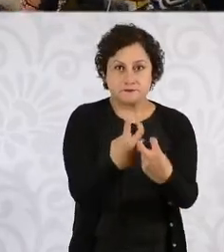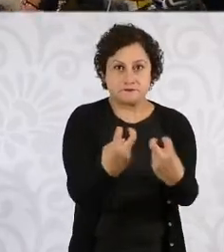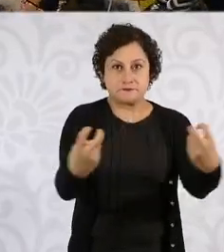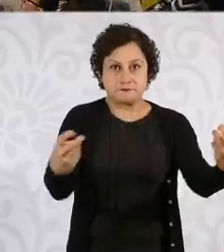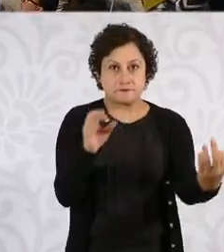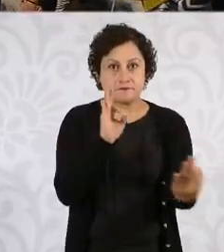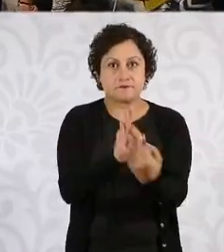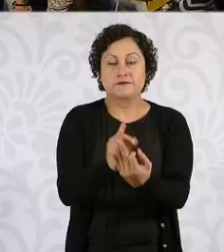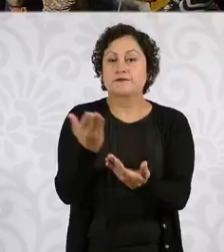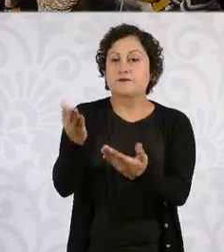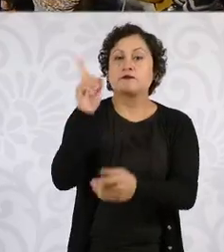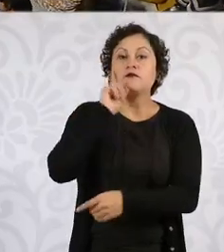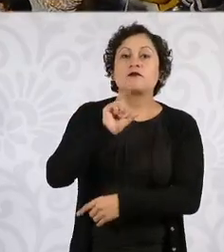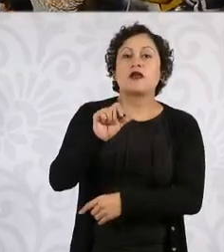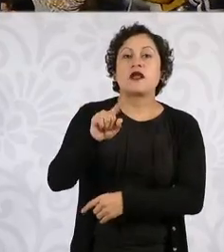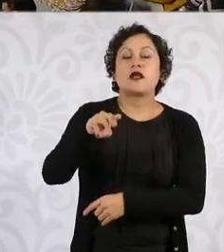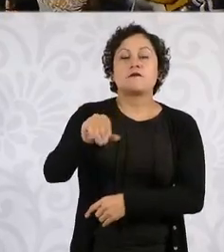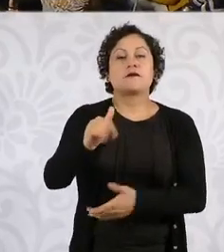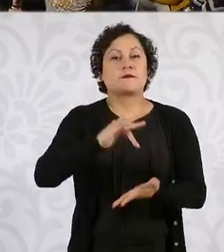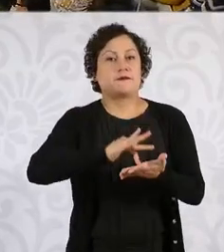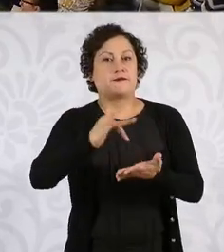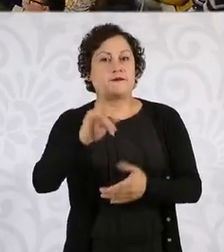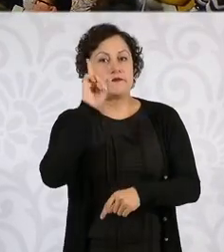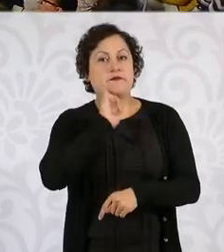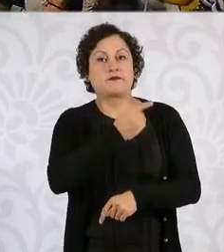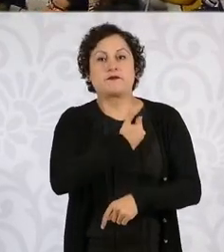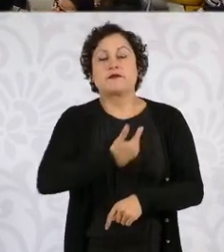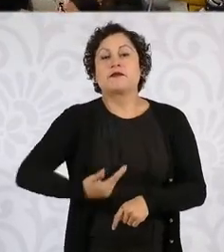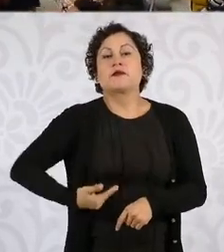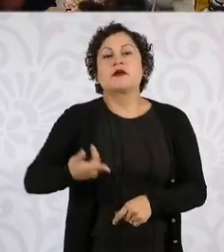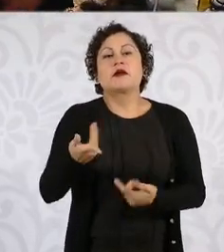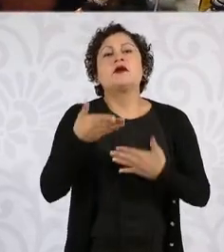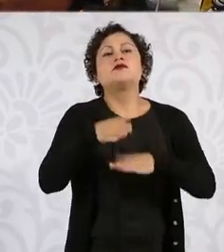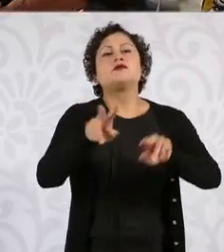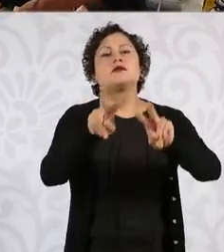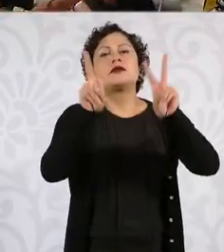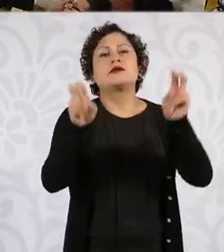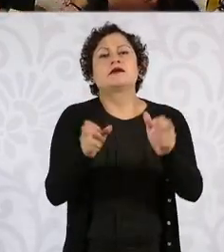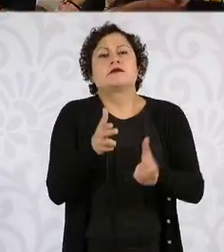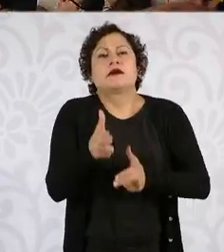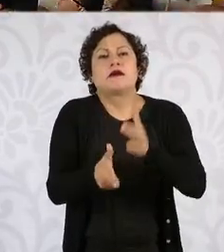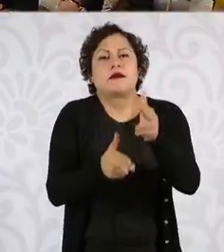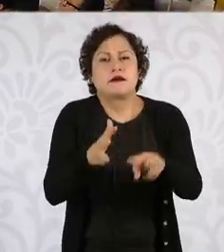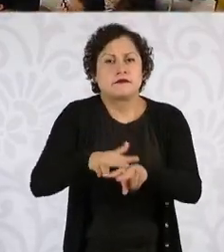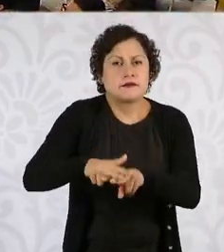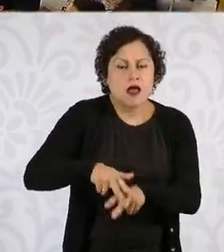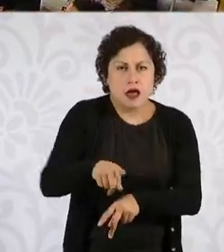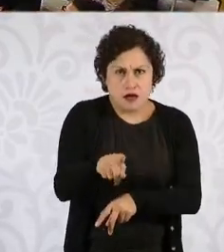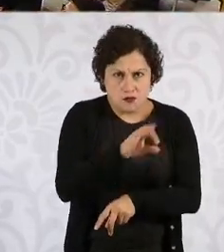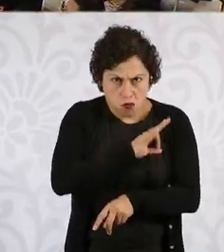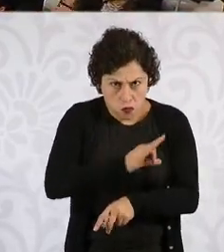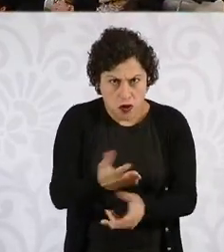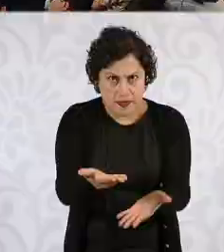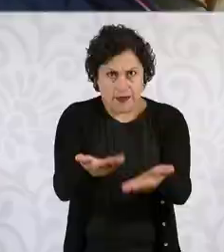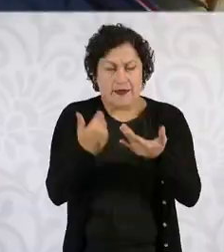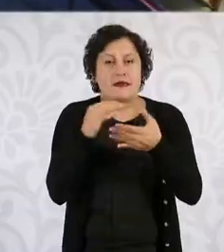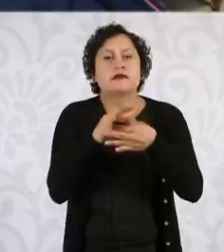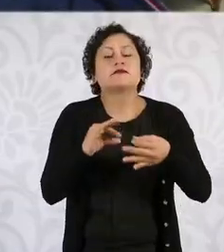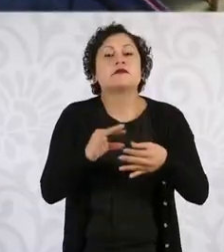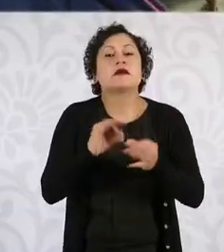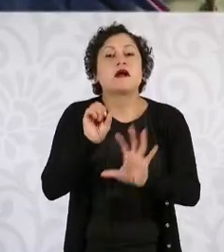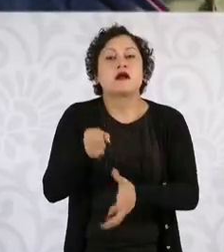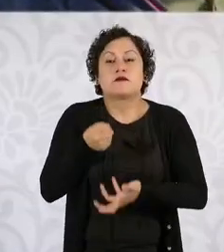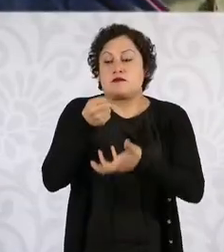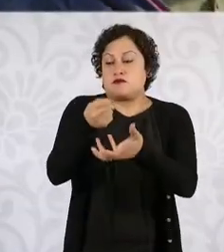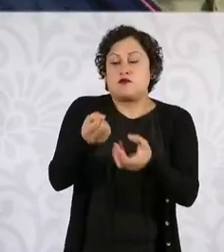Gracias, presidenta. En el caso de los para los trenes, ¿ya nos podrían detallar un poco sobre el presupuesto? ¿Va a ser la